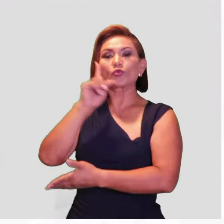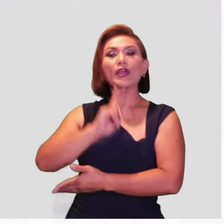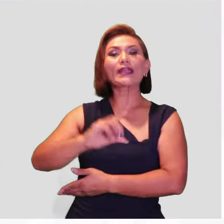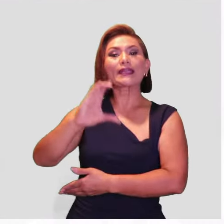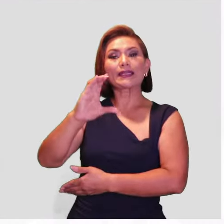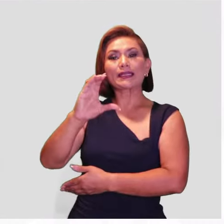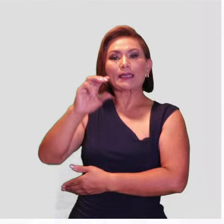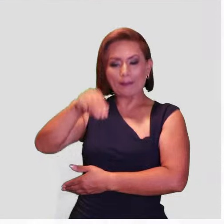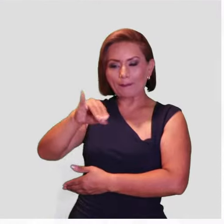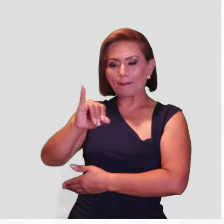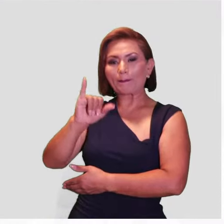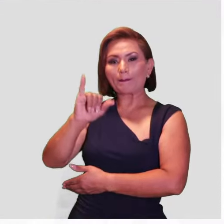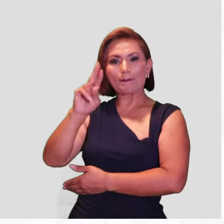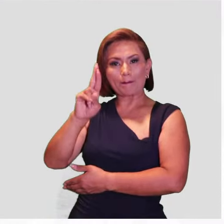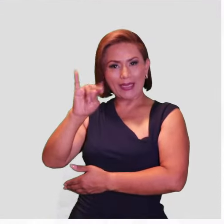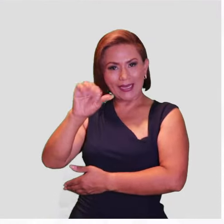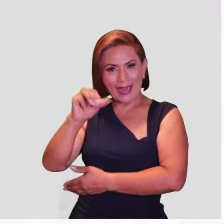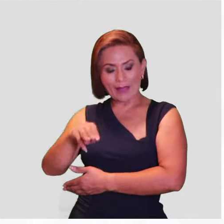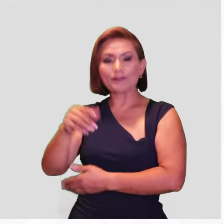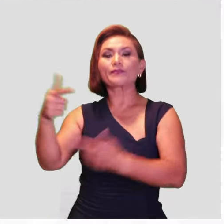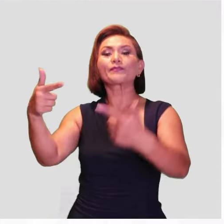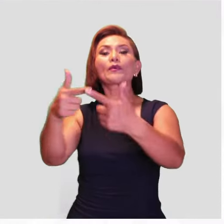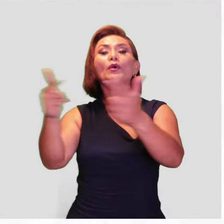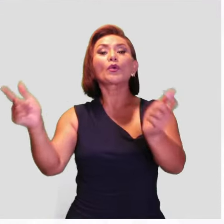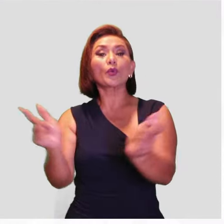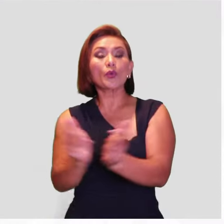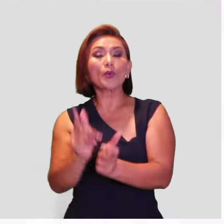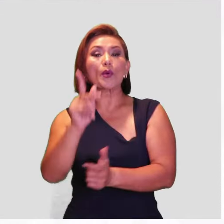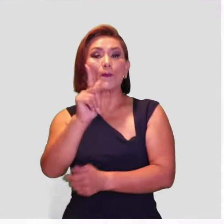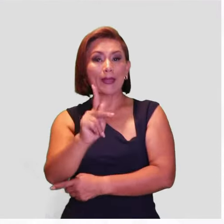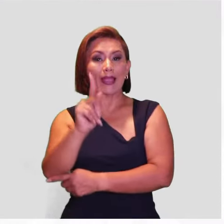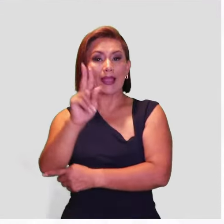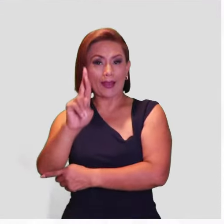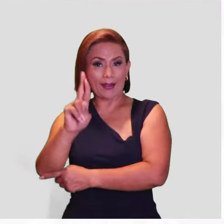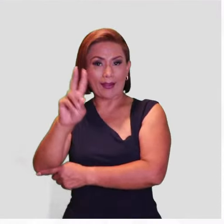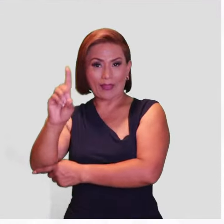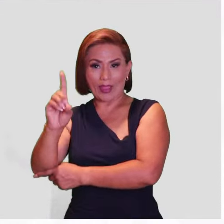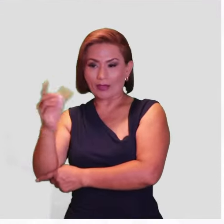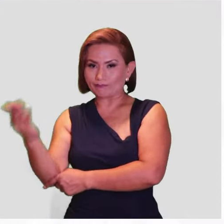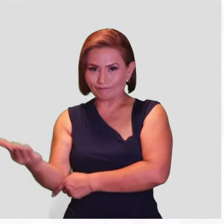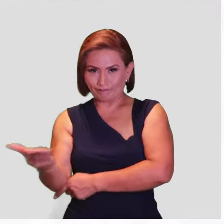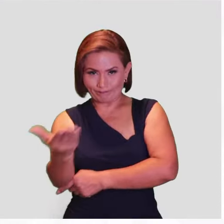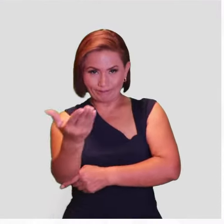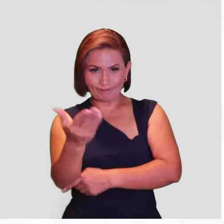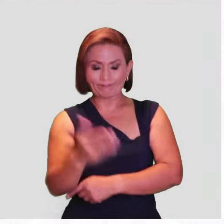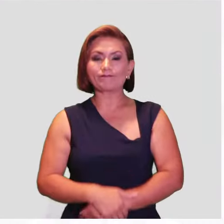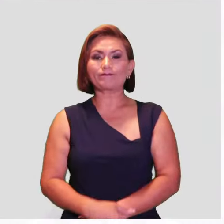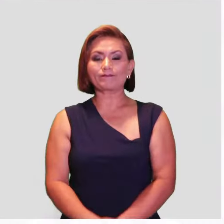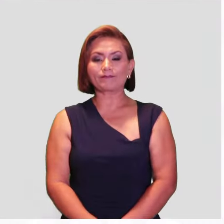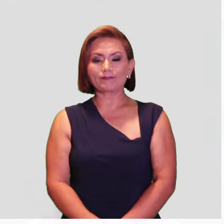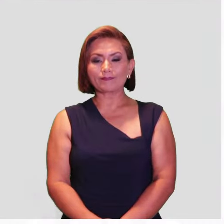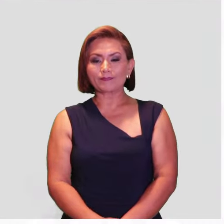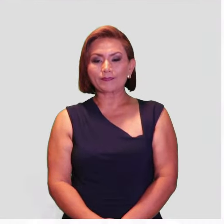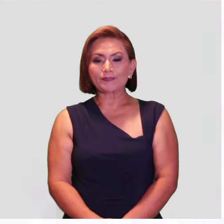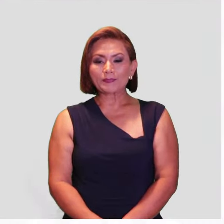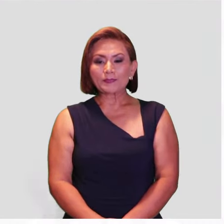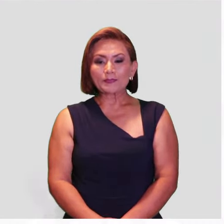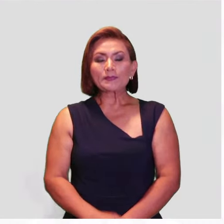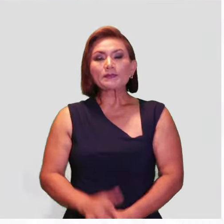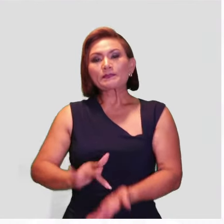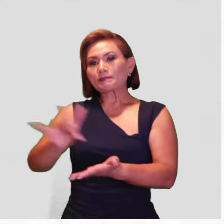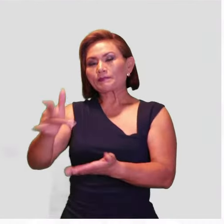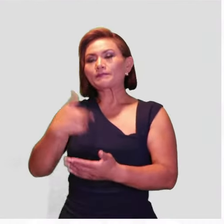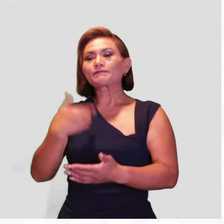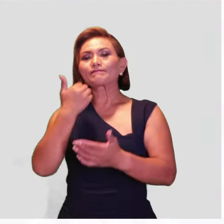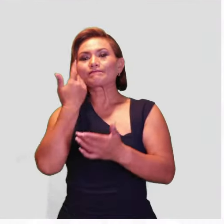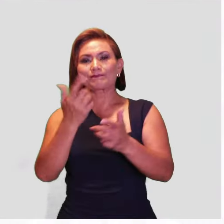Gómez Anaya, del Partido de la Revolución Democrática. Candidata, la escuchamos. Gracias. Quiero continuar con